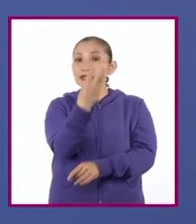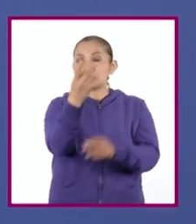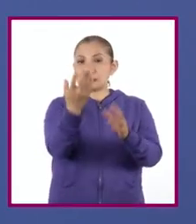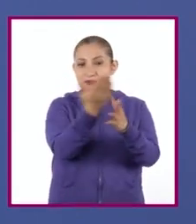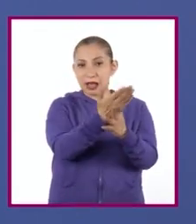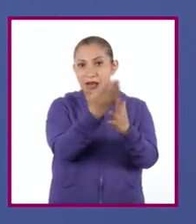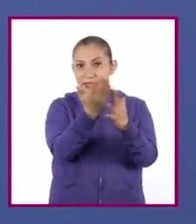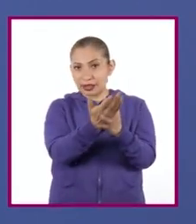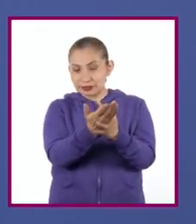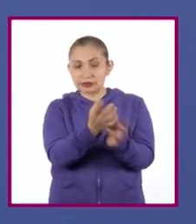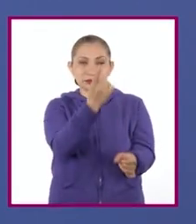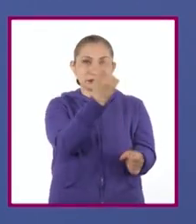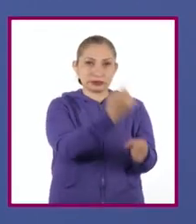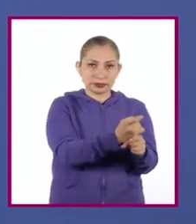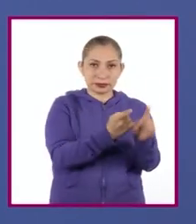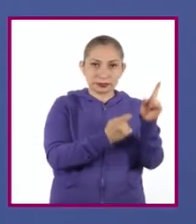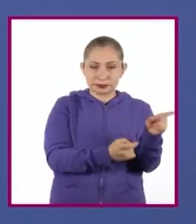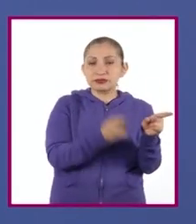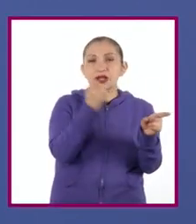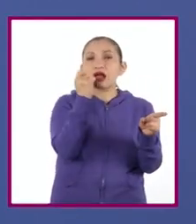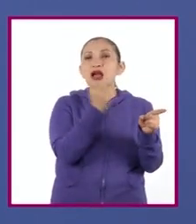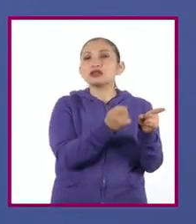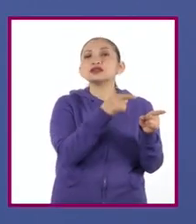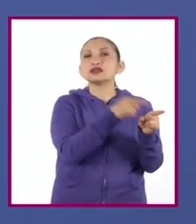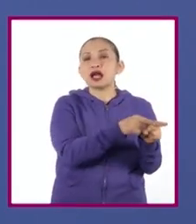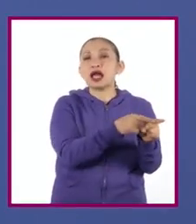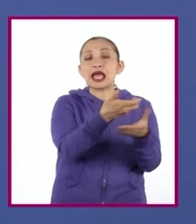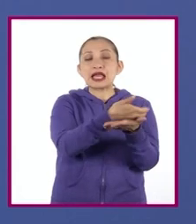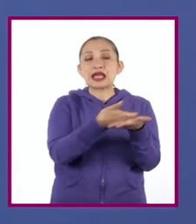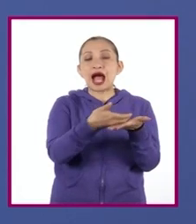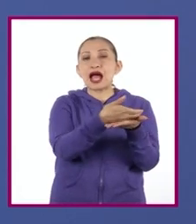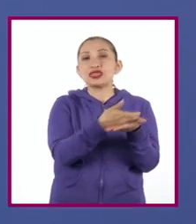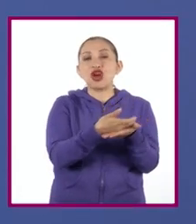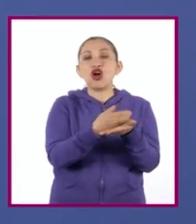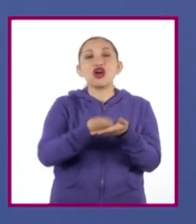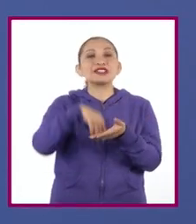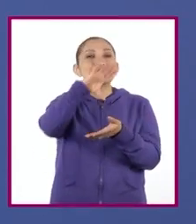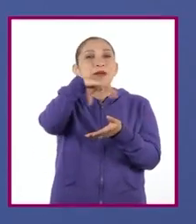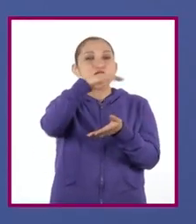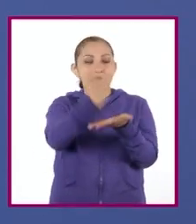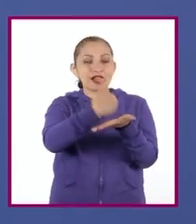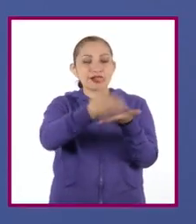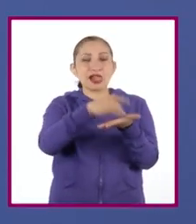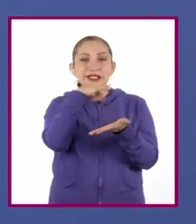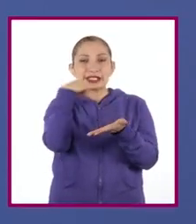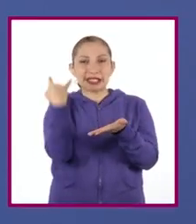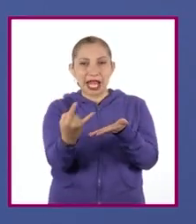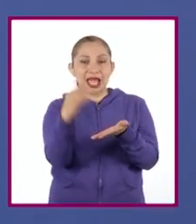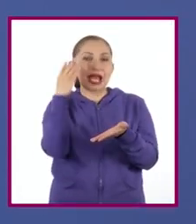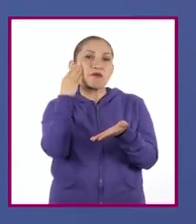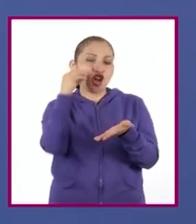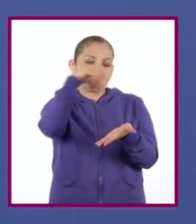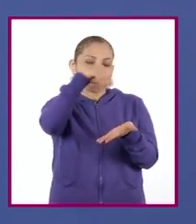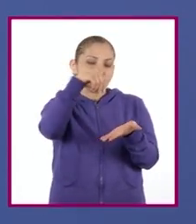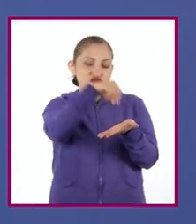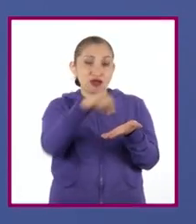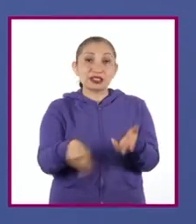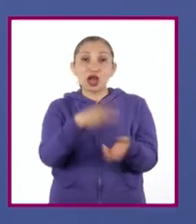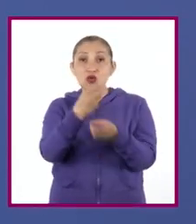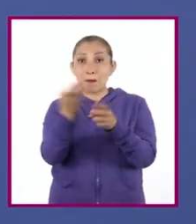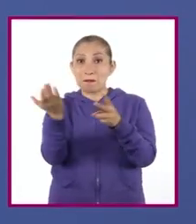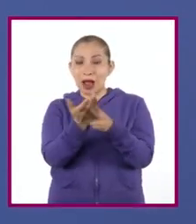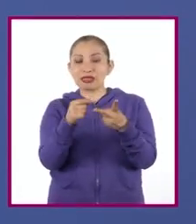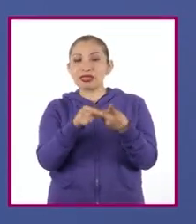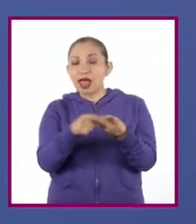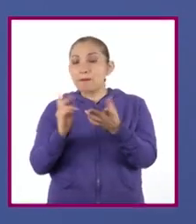tiempos. El primero corresponde al caldo con cebolla picada, chile y limón. El segundo,